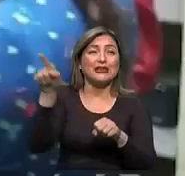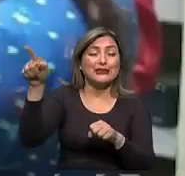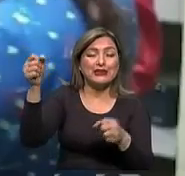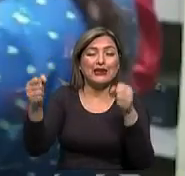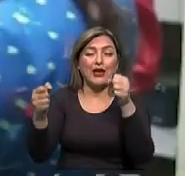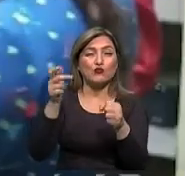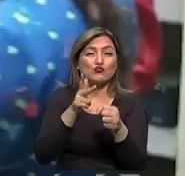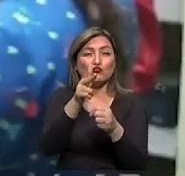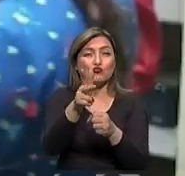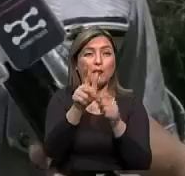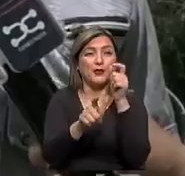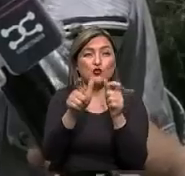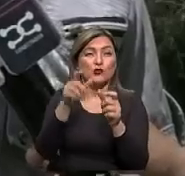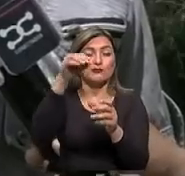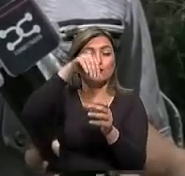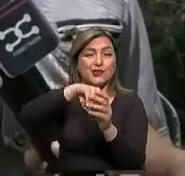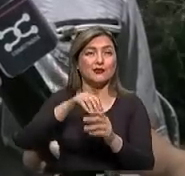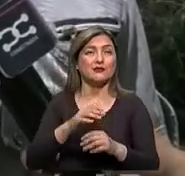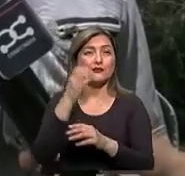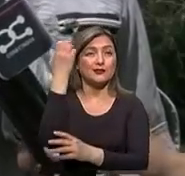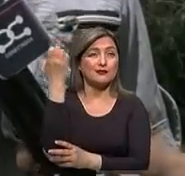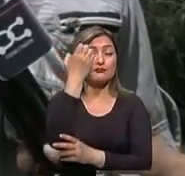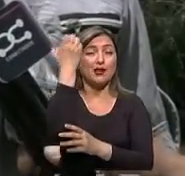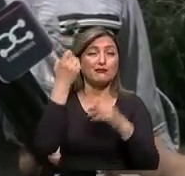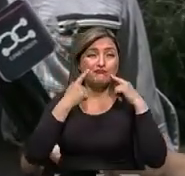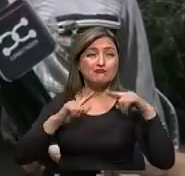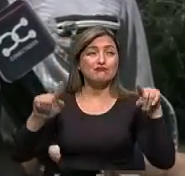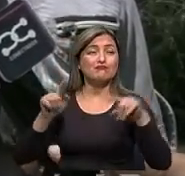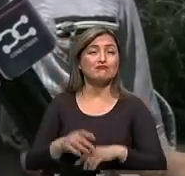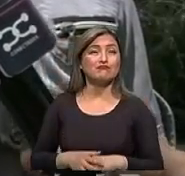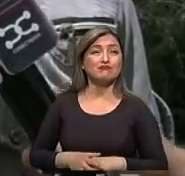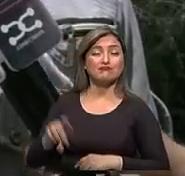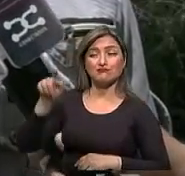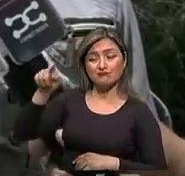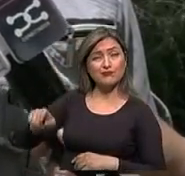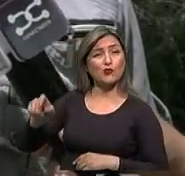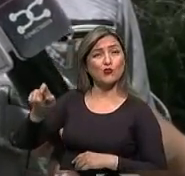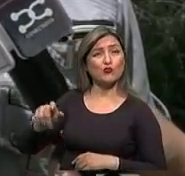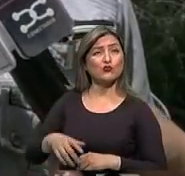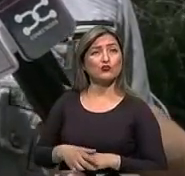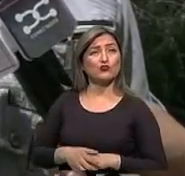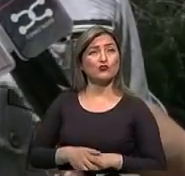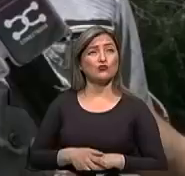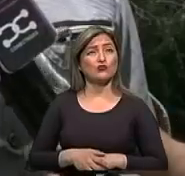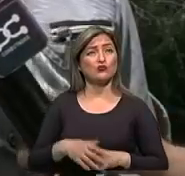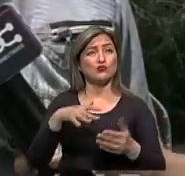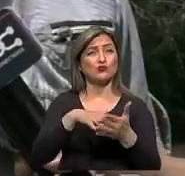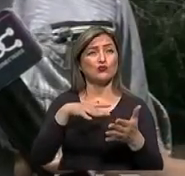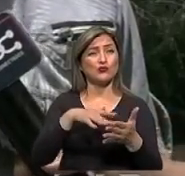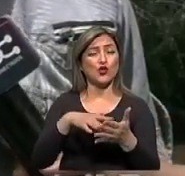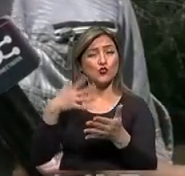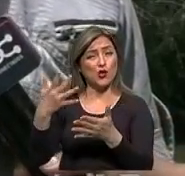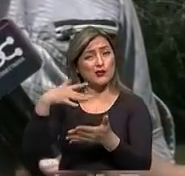un vehículo cargado con pasajeros. Es una emergencia, señor. Necesitamos los estudiantes, bajan de Changua, vienen